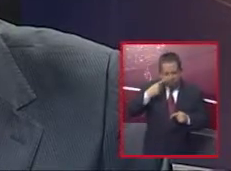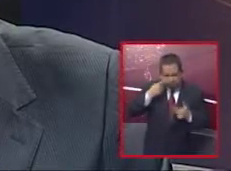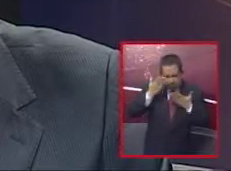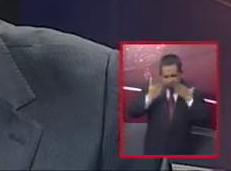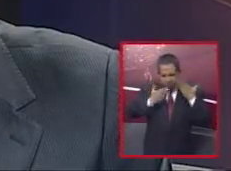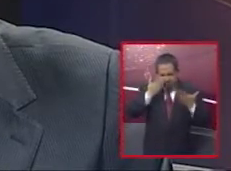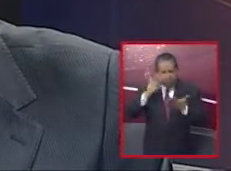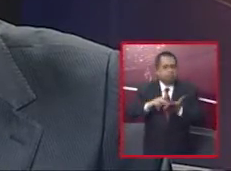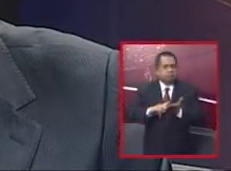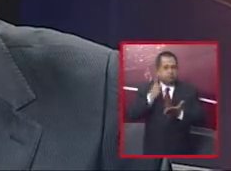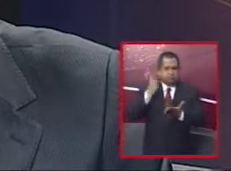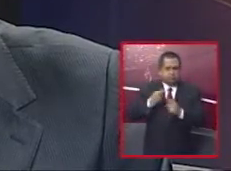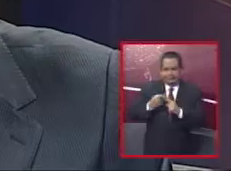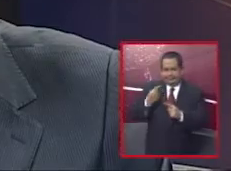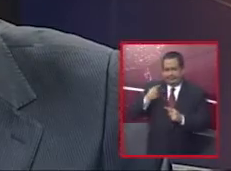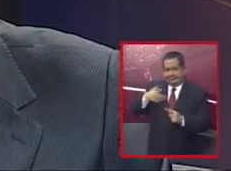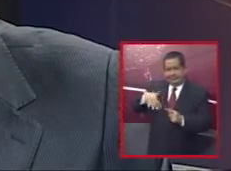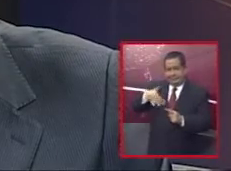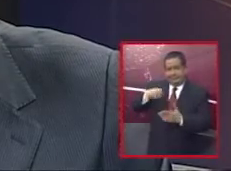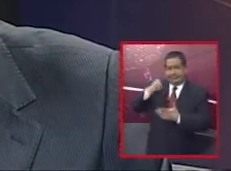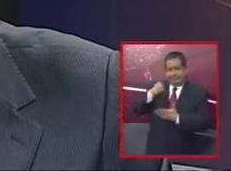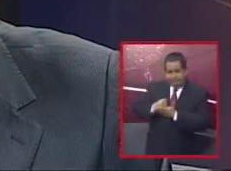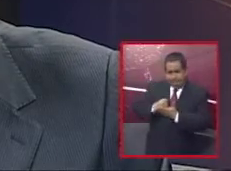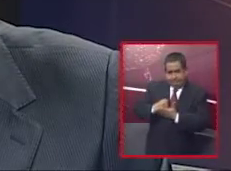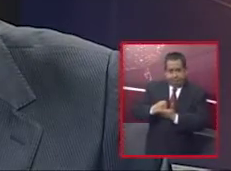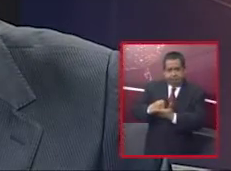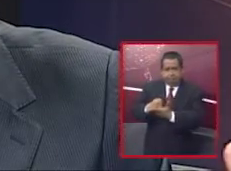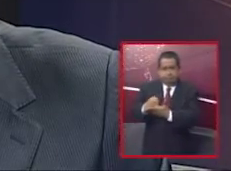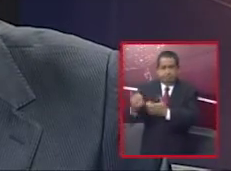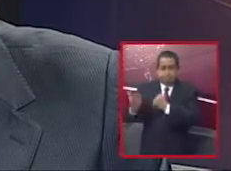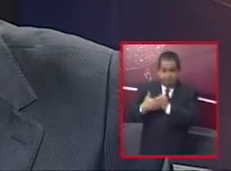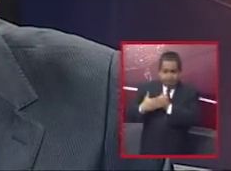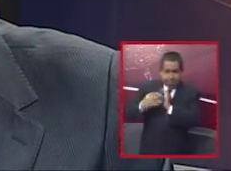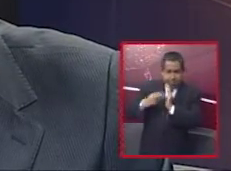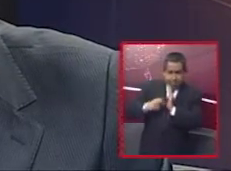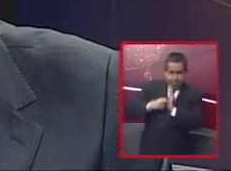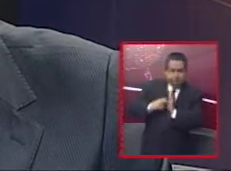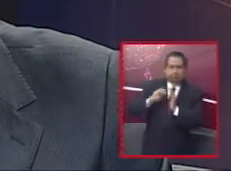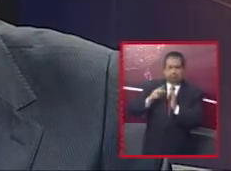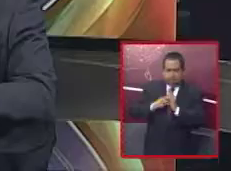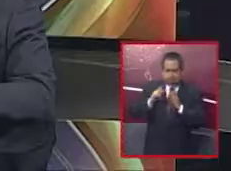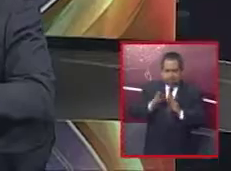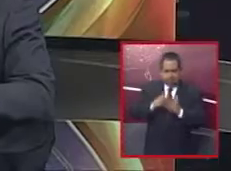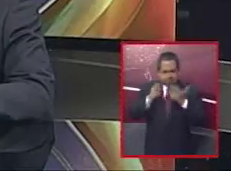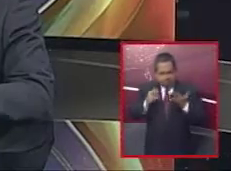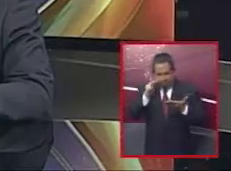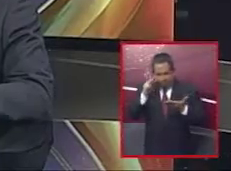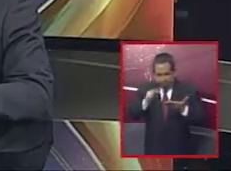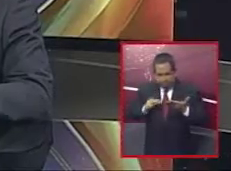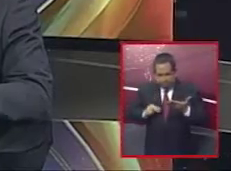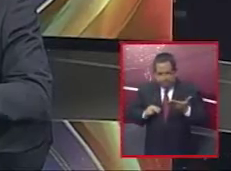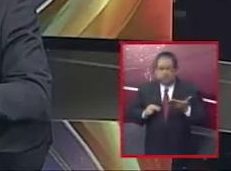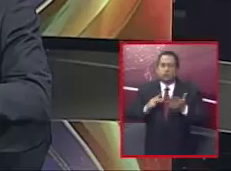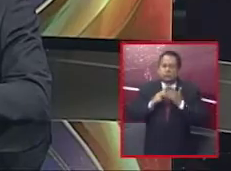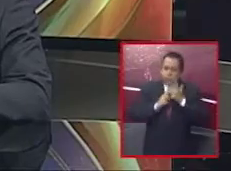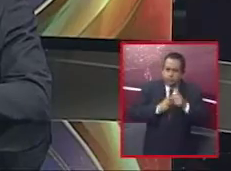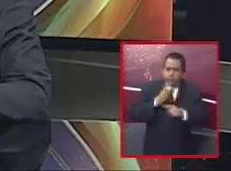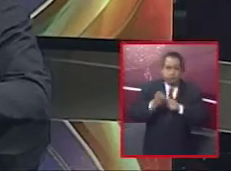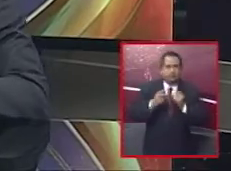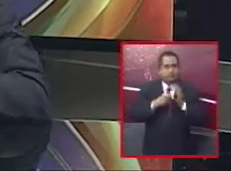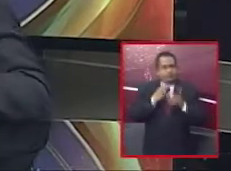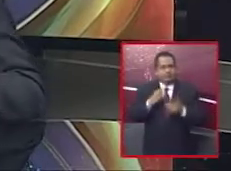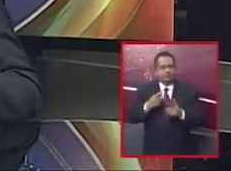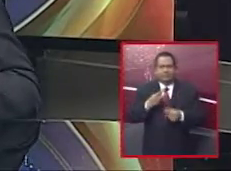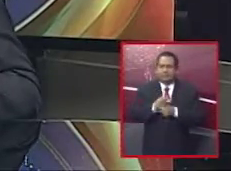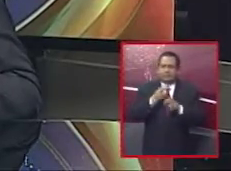lo recientemente aprobado, apenas unas cuantas semanas antes, y entonces fue que arribamos a otro periodo